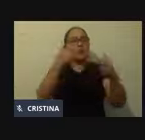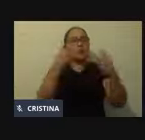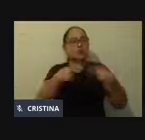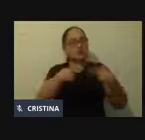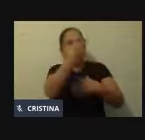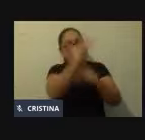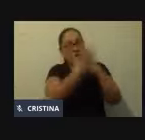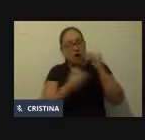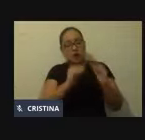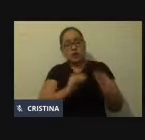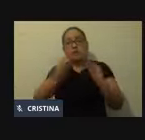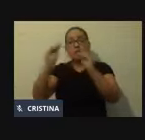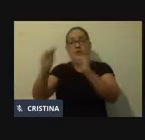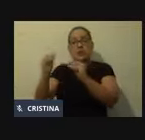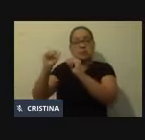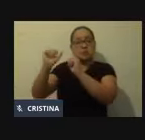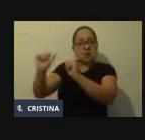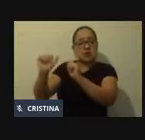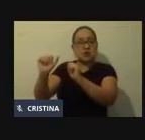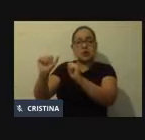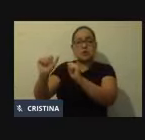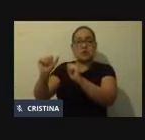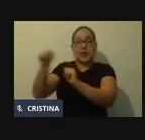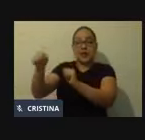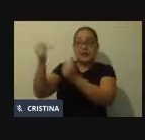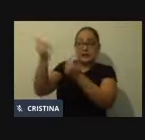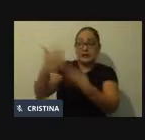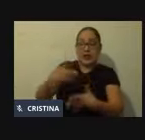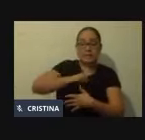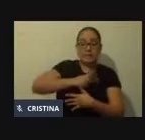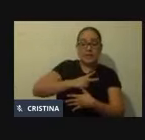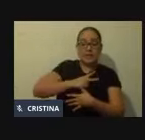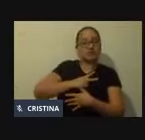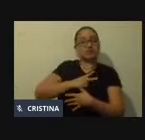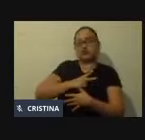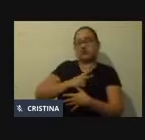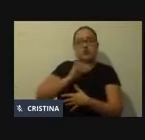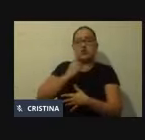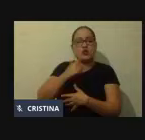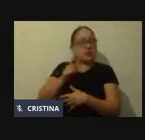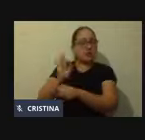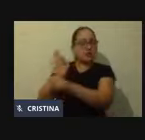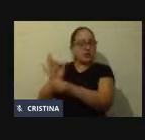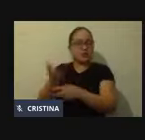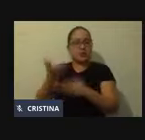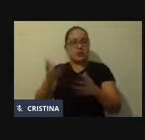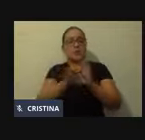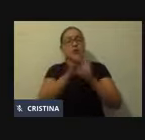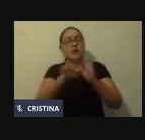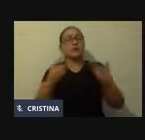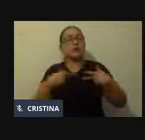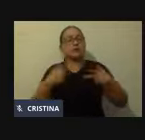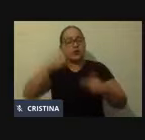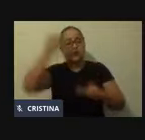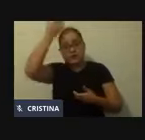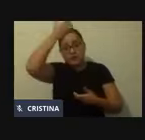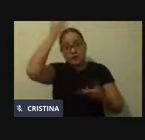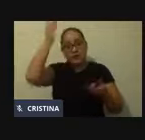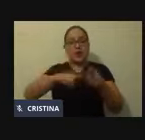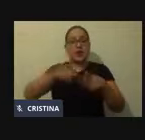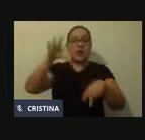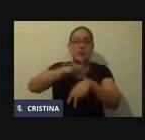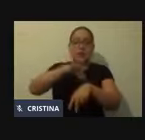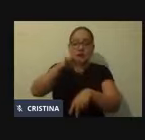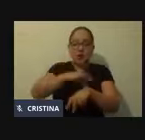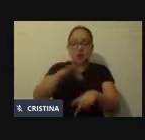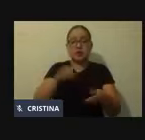ejemplo, por creer que ellos fueron los que trajeron el virus. En nuestro país estamos viendo que a los enfermeros, a los doctores se les